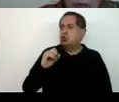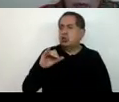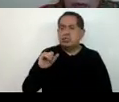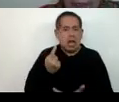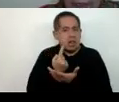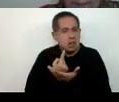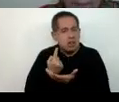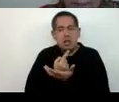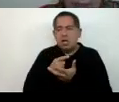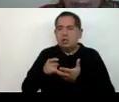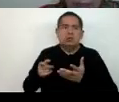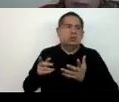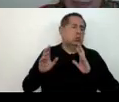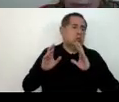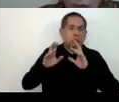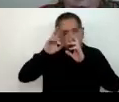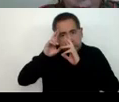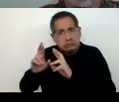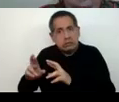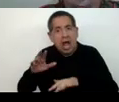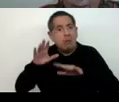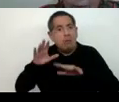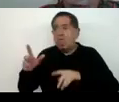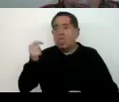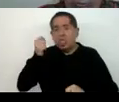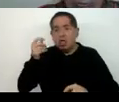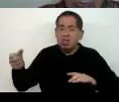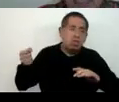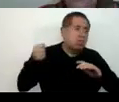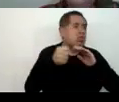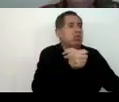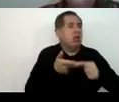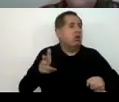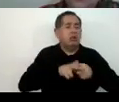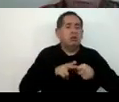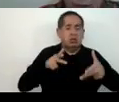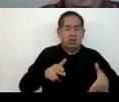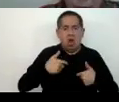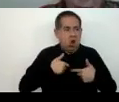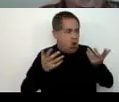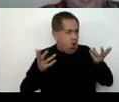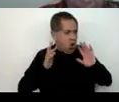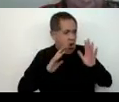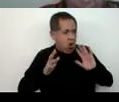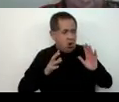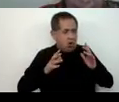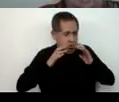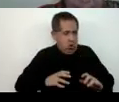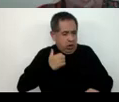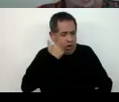detenidas o en alguna institución, por ejemplo, en las que ellas no deciden sobre sus propios